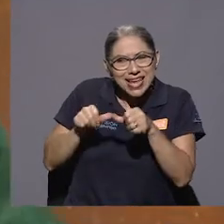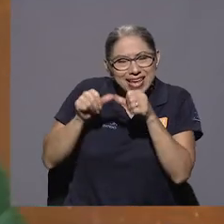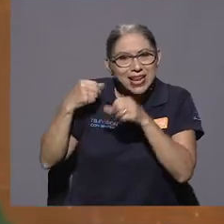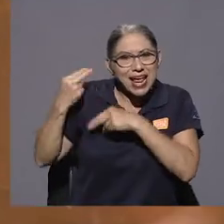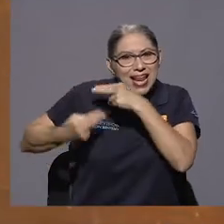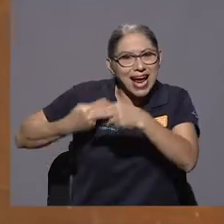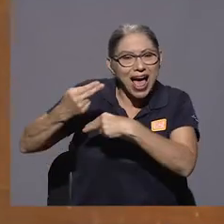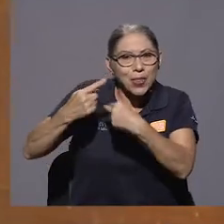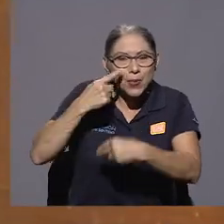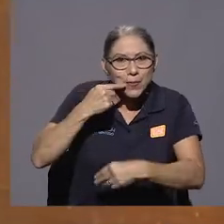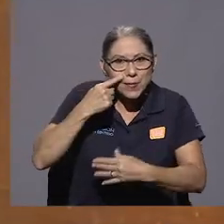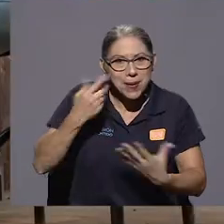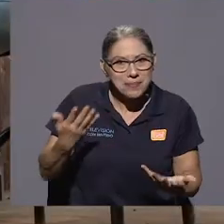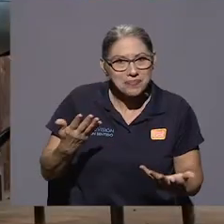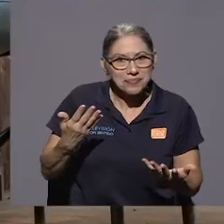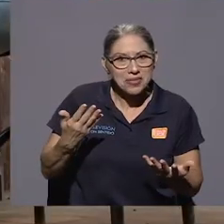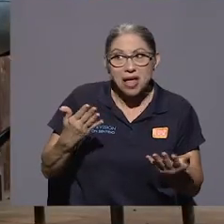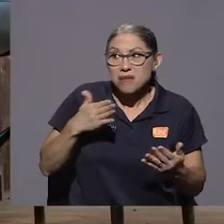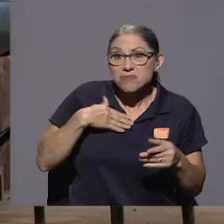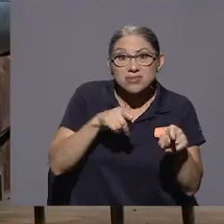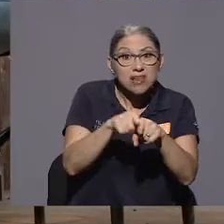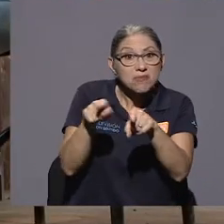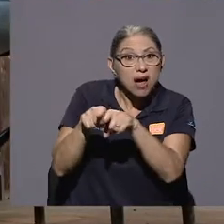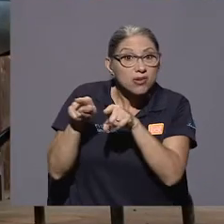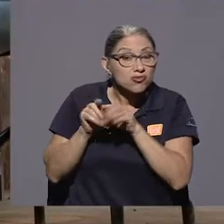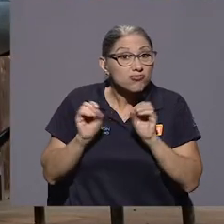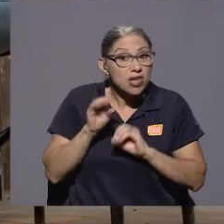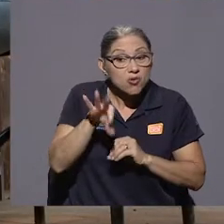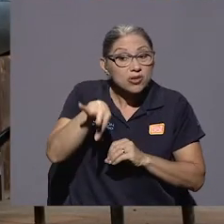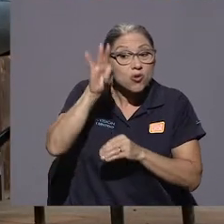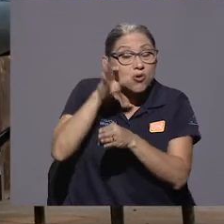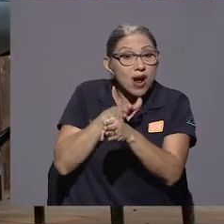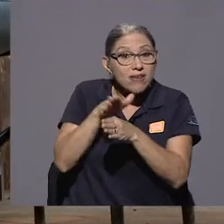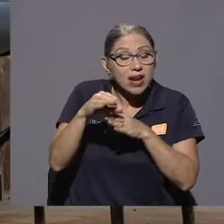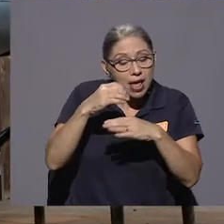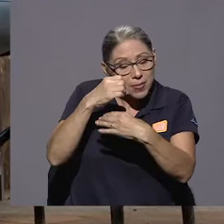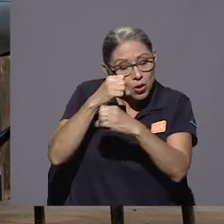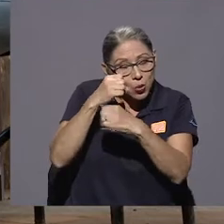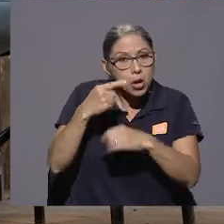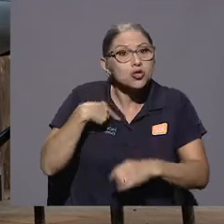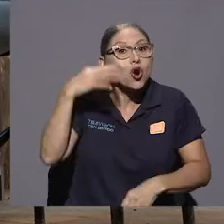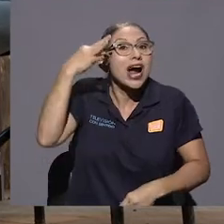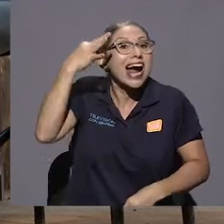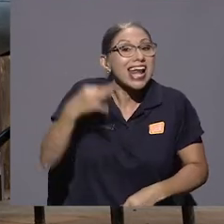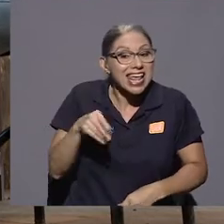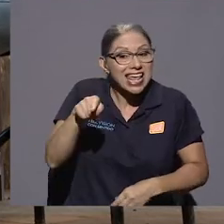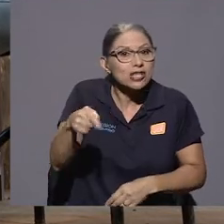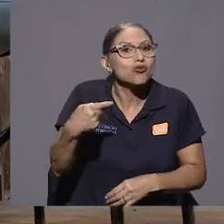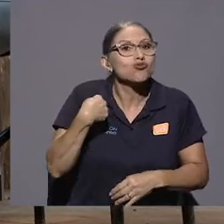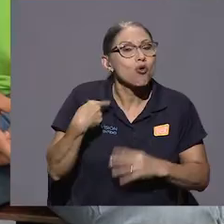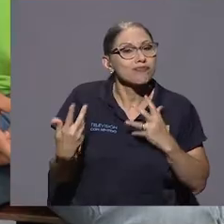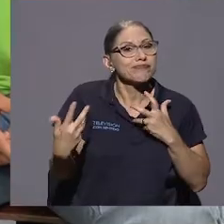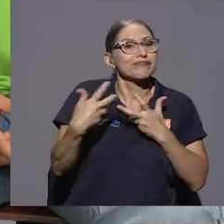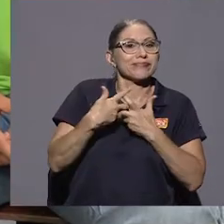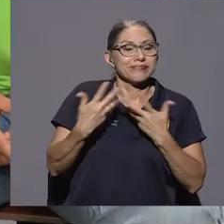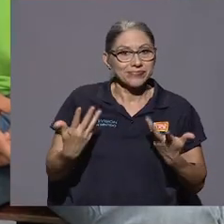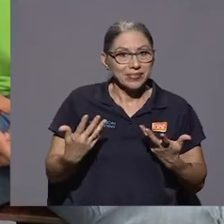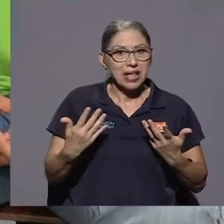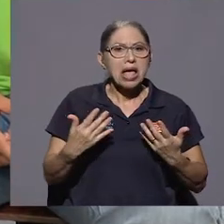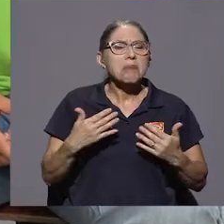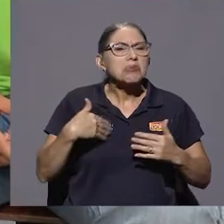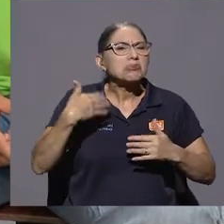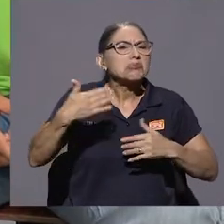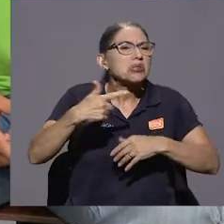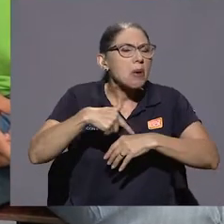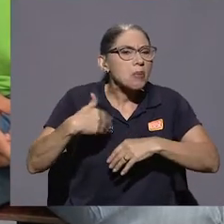legado del papá. Y ninguno de mis hermanos había escogido microbiología y yo creí que eso me correspondía a mí. Pero